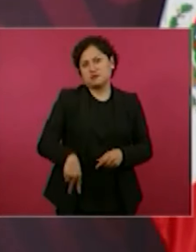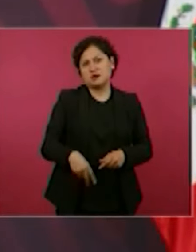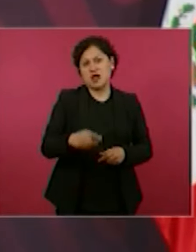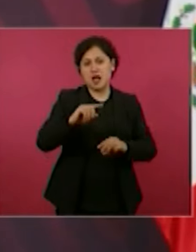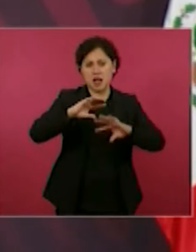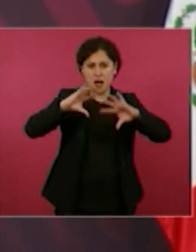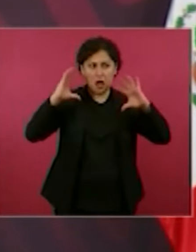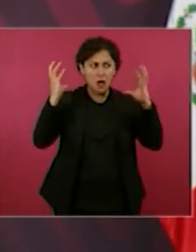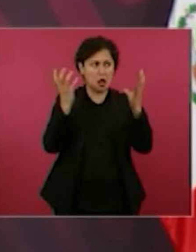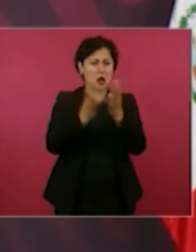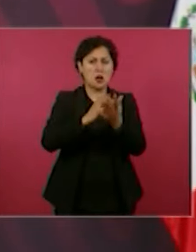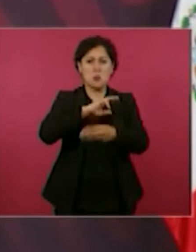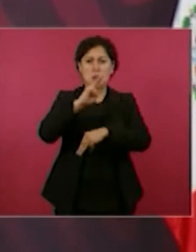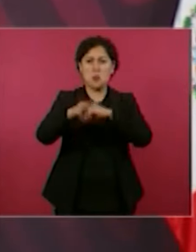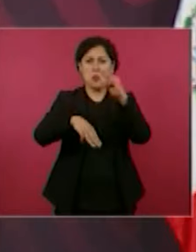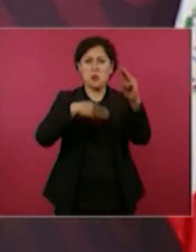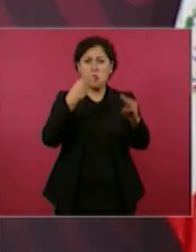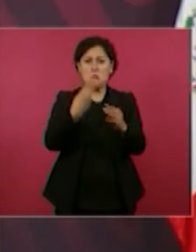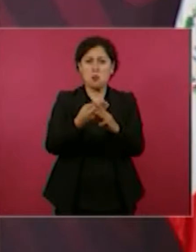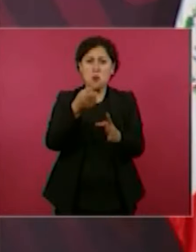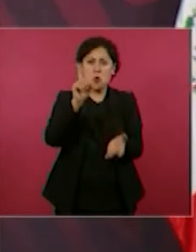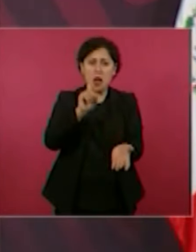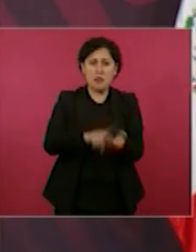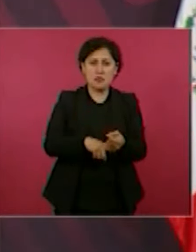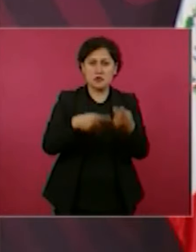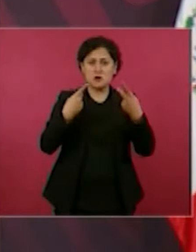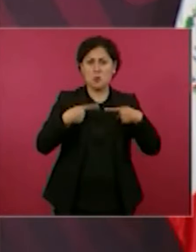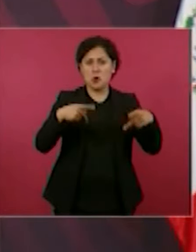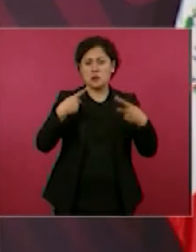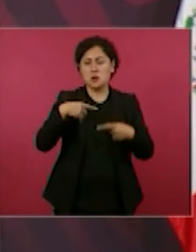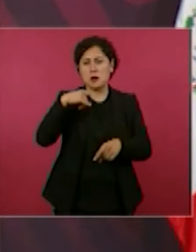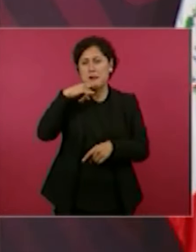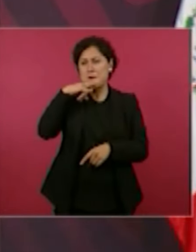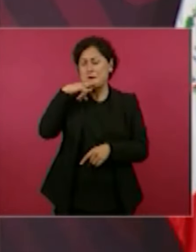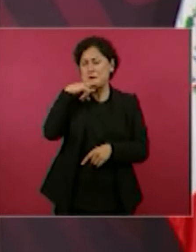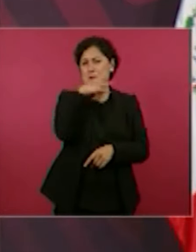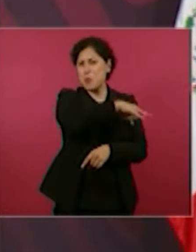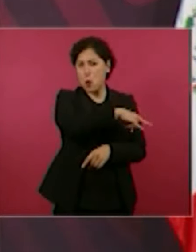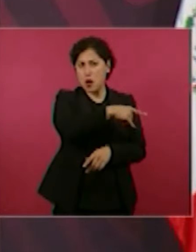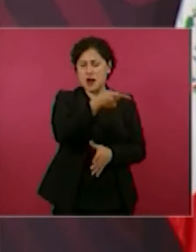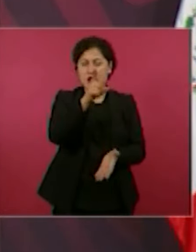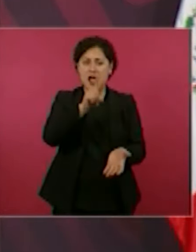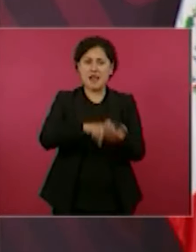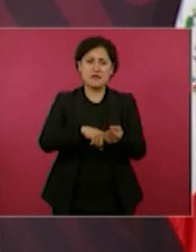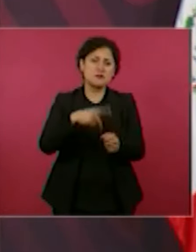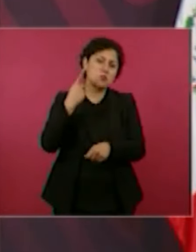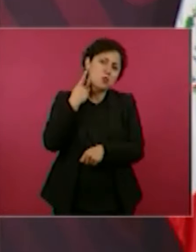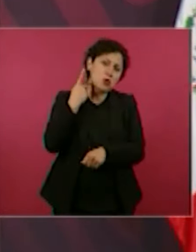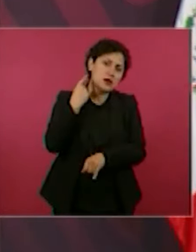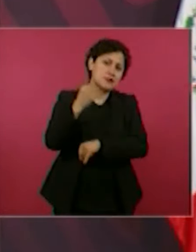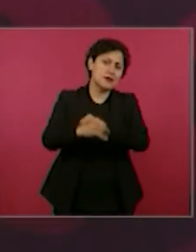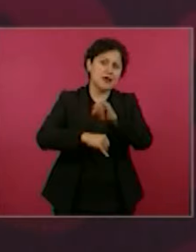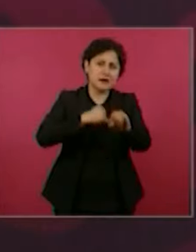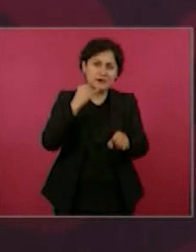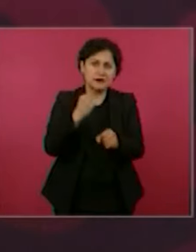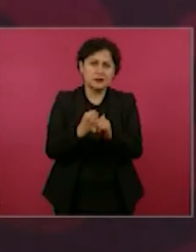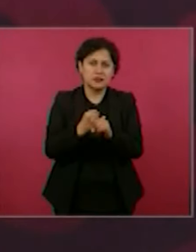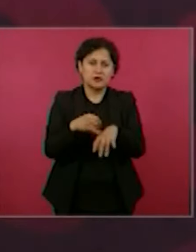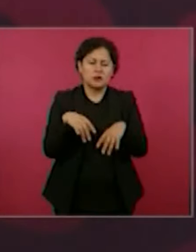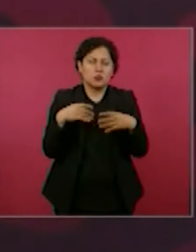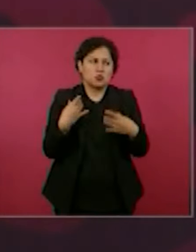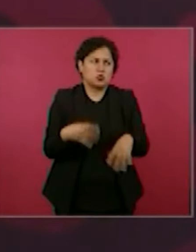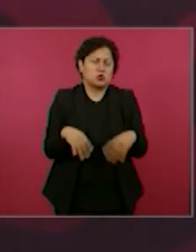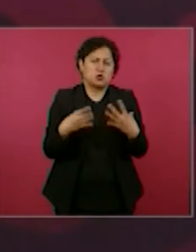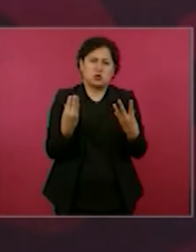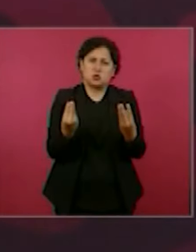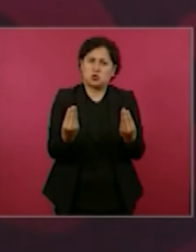la campaña ya distrajeron cuánto tiempo, 15 uh-huh. días, muchos comentarios, polarizaron. Es decir, sí sirve,